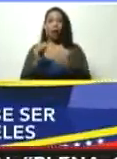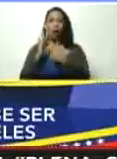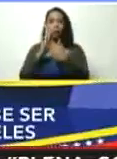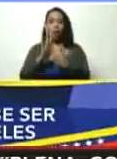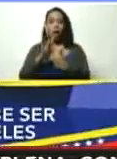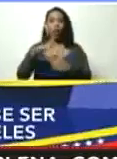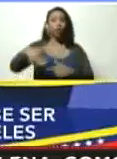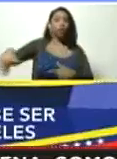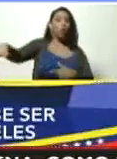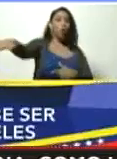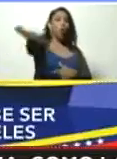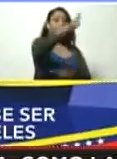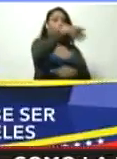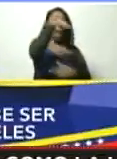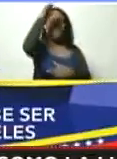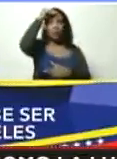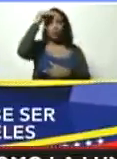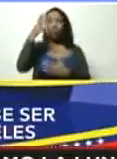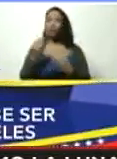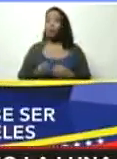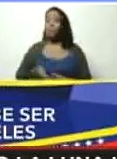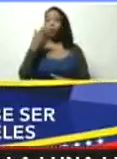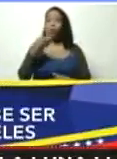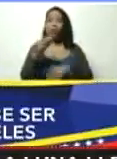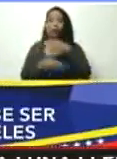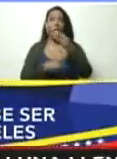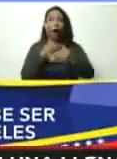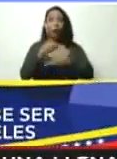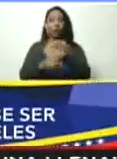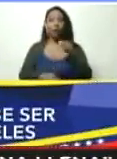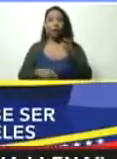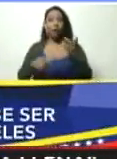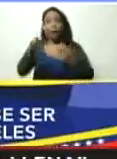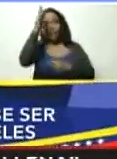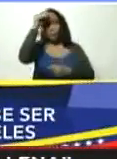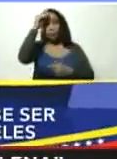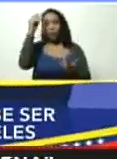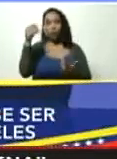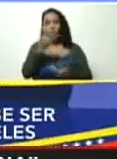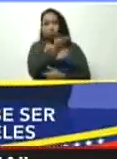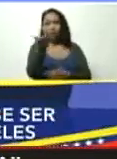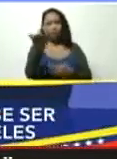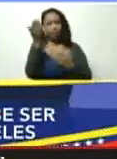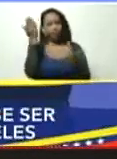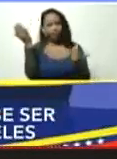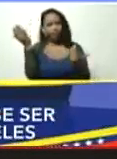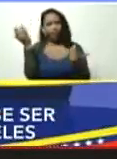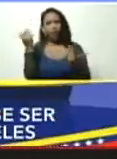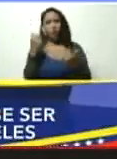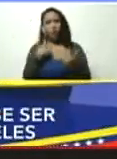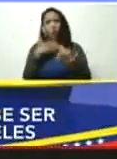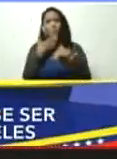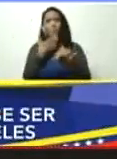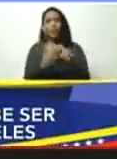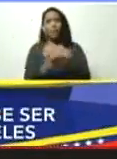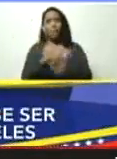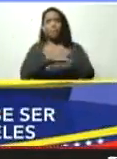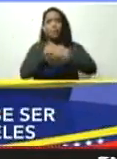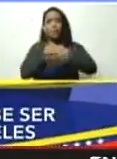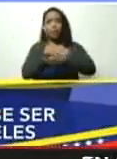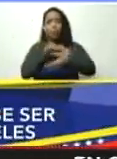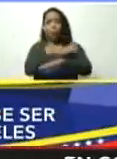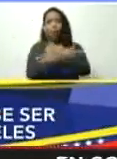lecciones. Es muy importante sacar lecciones. Fíjense ustedes, yo le pedí al ministro del